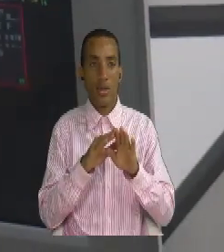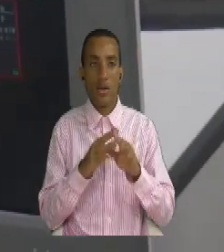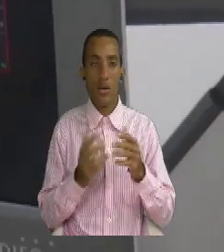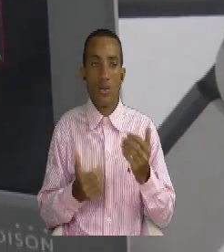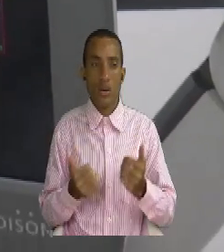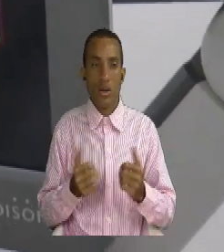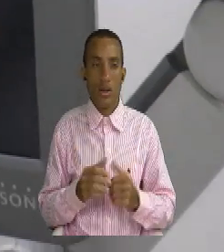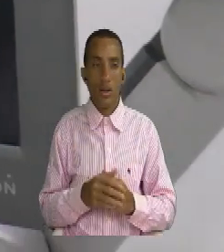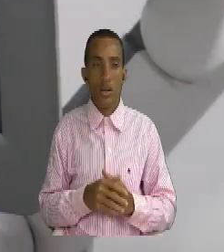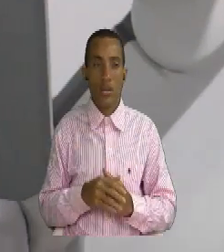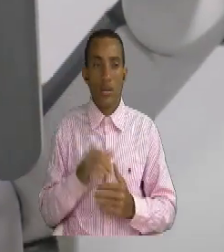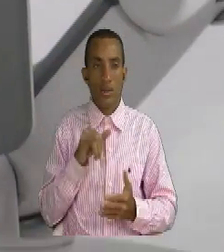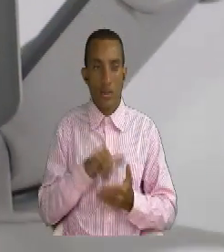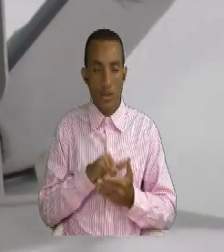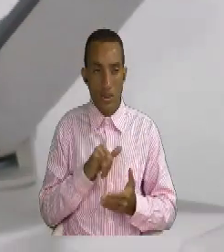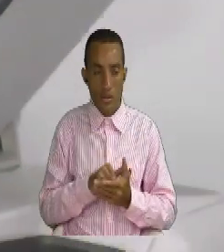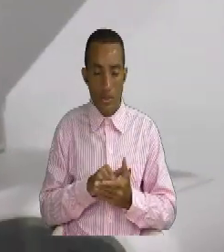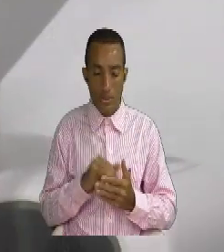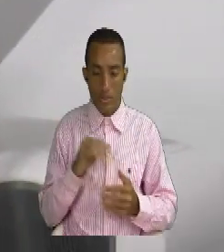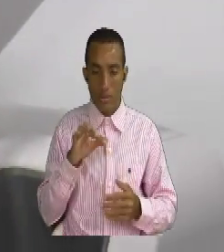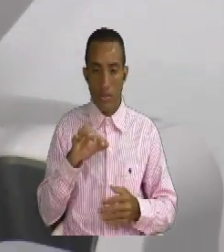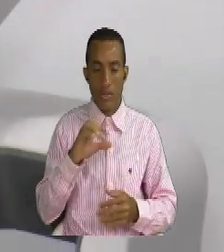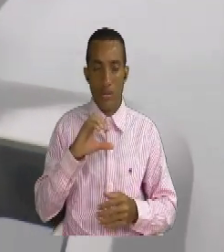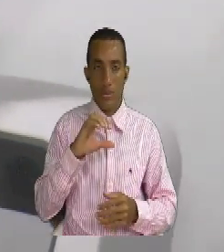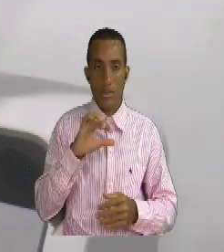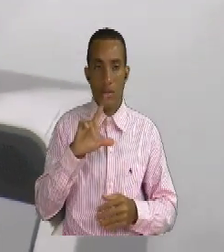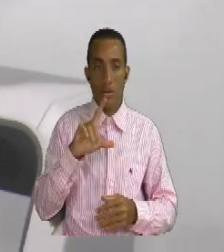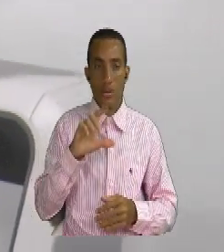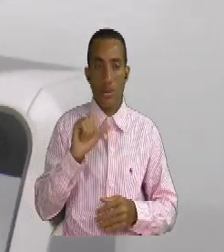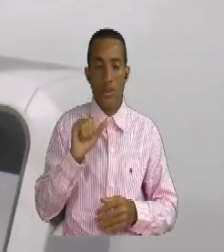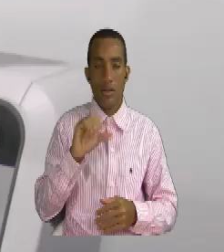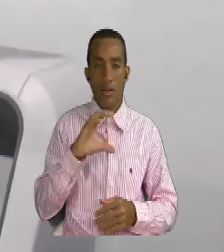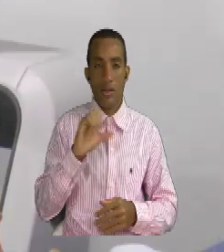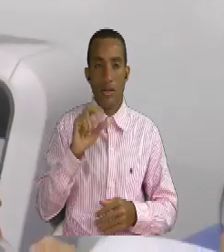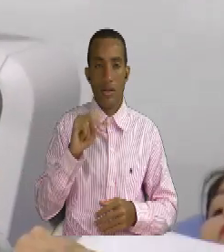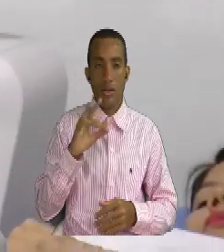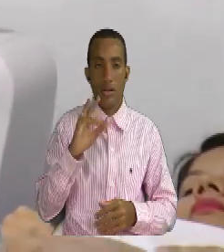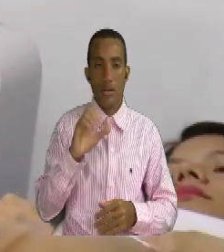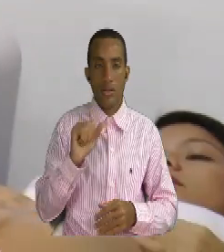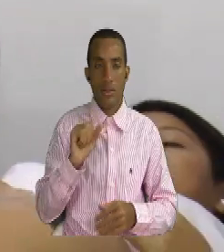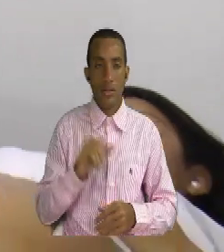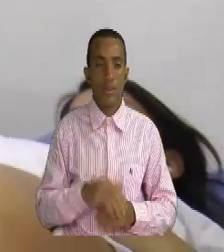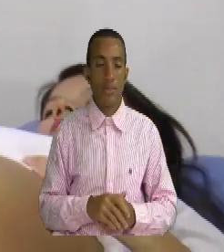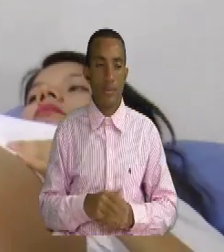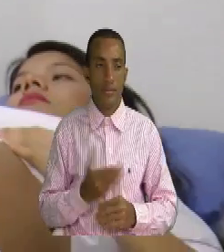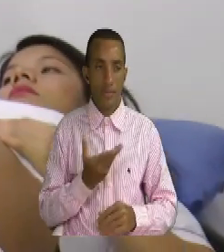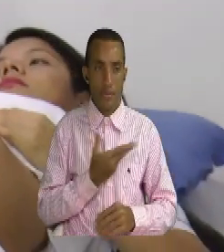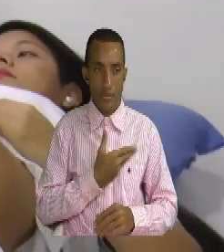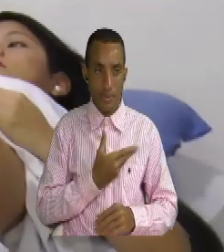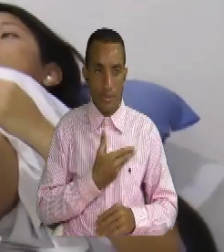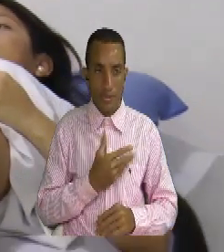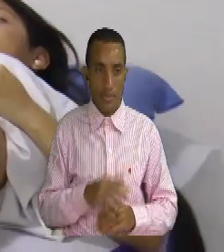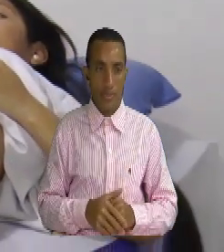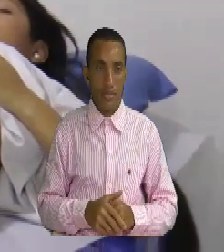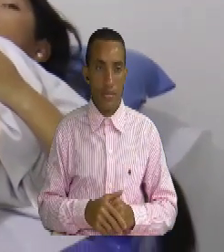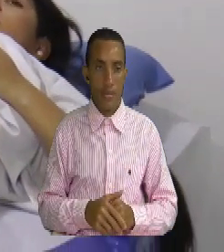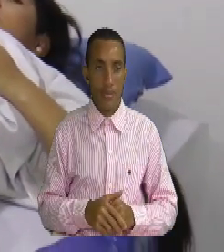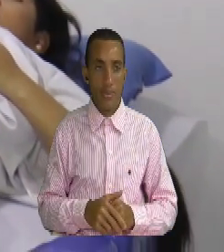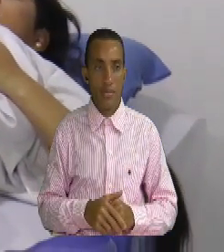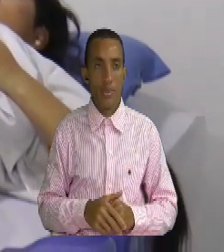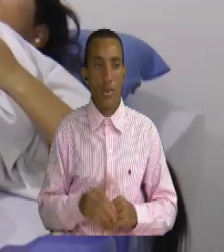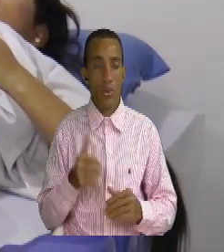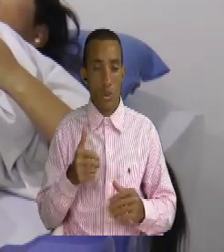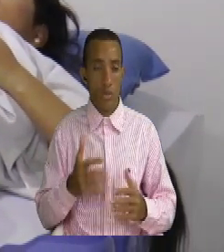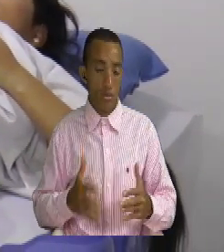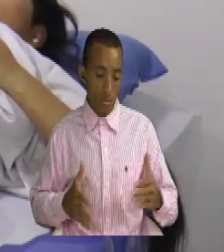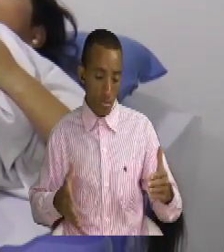la ubicación de la placenta, que en este momento está en la parte alta, en la parte anterior del útero de la mamá, de buen tamaño.